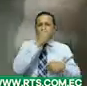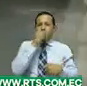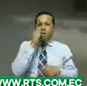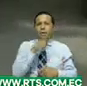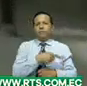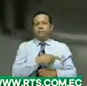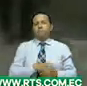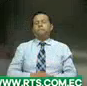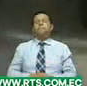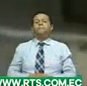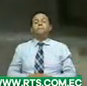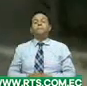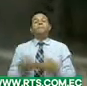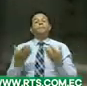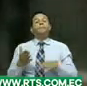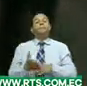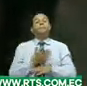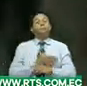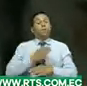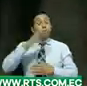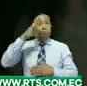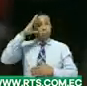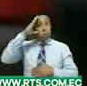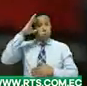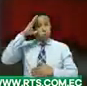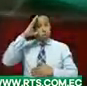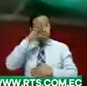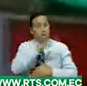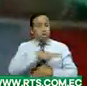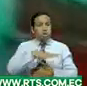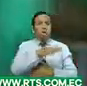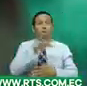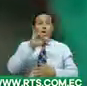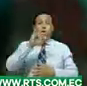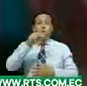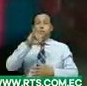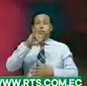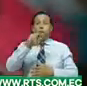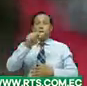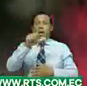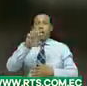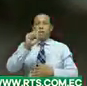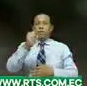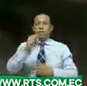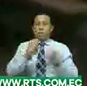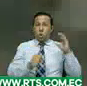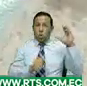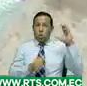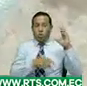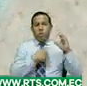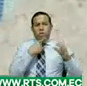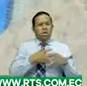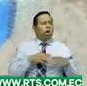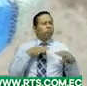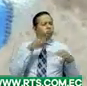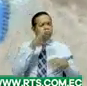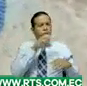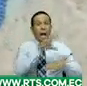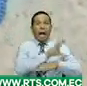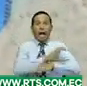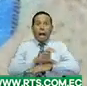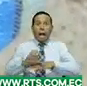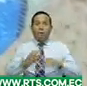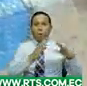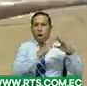Mediante diferentes labores de seguimiento, la policía de la ciudad de Ipiales llegó hasta una comunidad rural, en una vivienda en donde se encontraba almacenado en sacos de